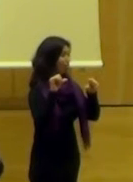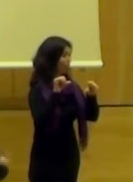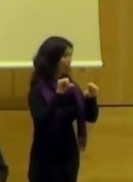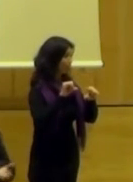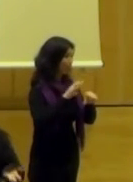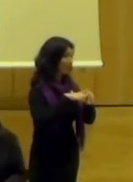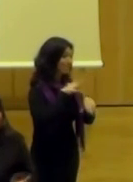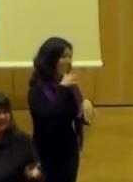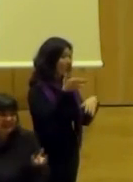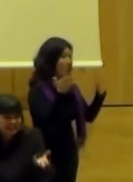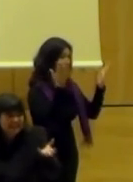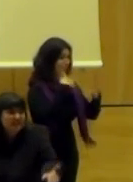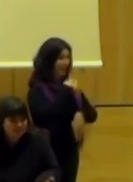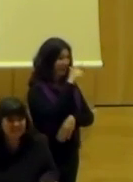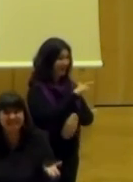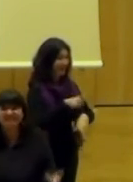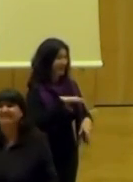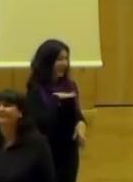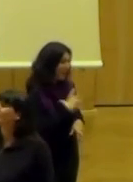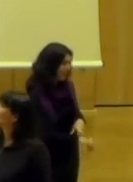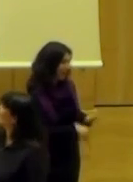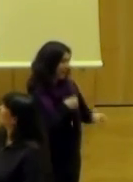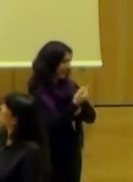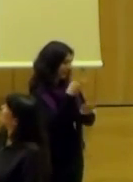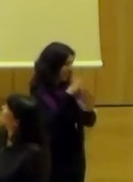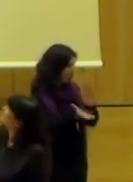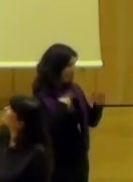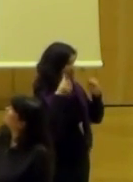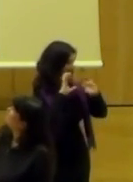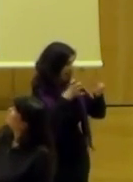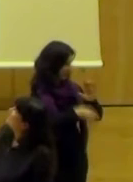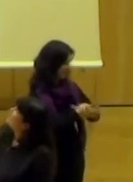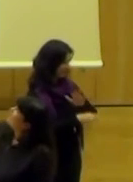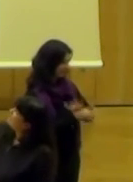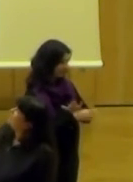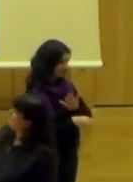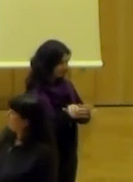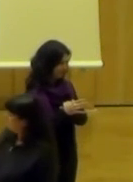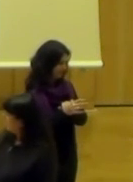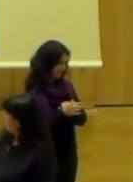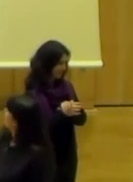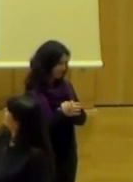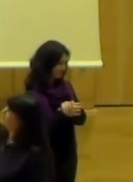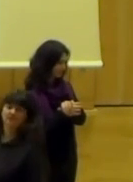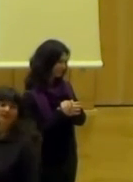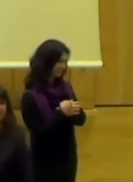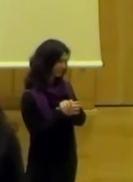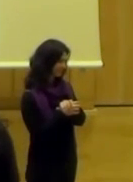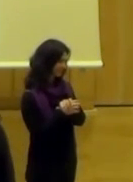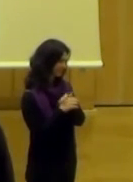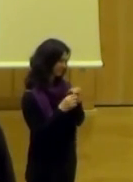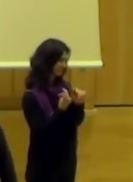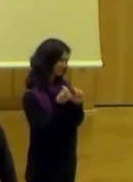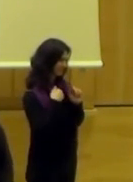abajo de por sí, por falta de gente capaz de hacer un programa de radio, mantenerlo. Una